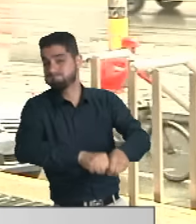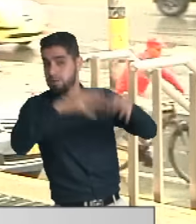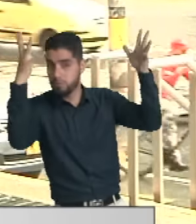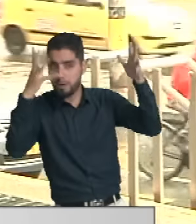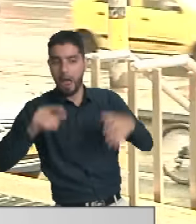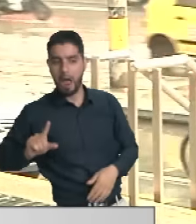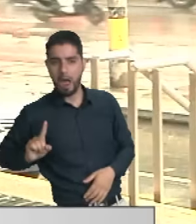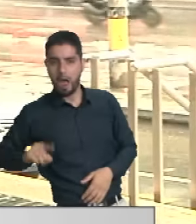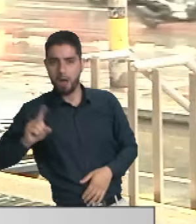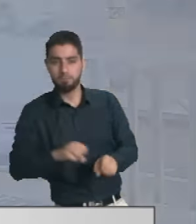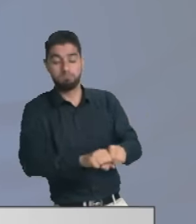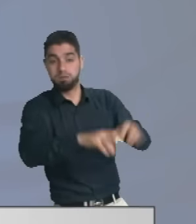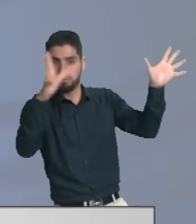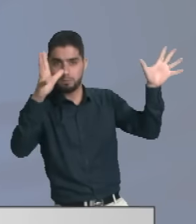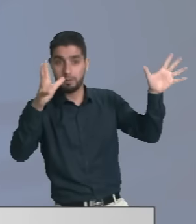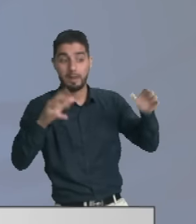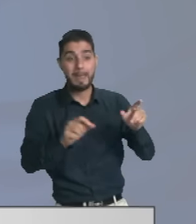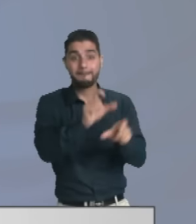condiciones climáticas.